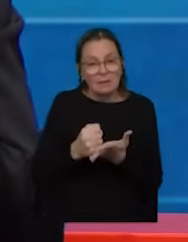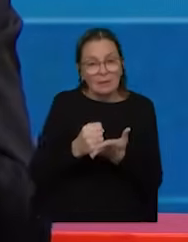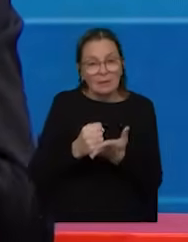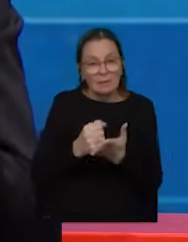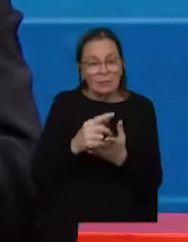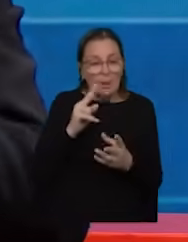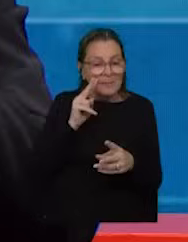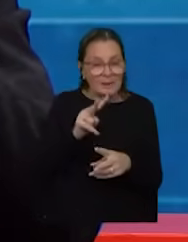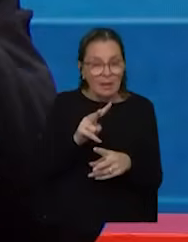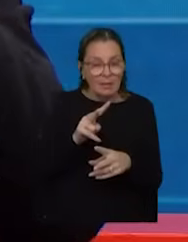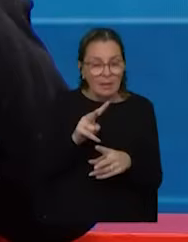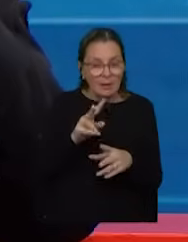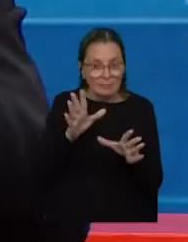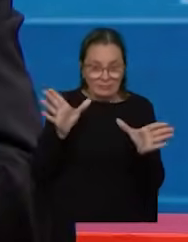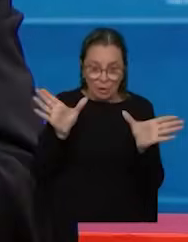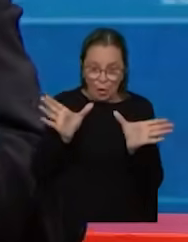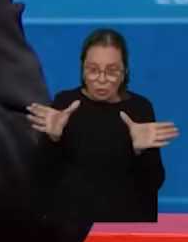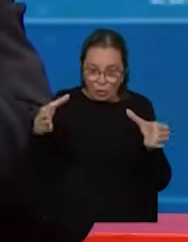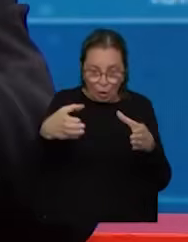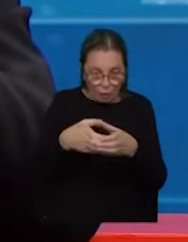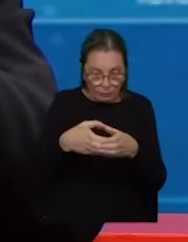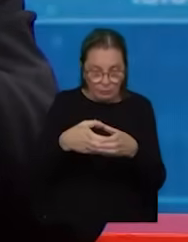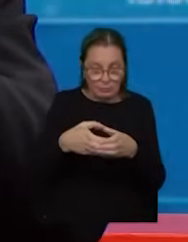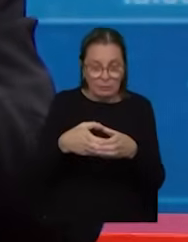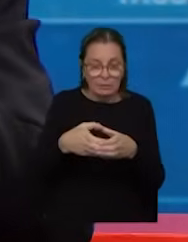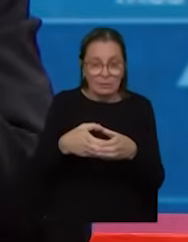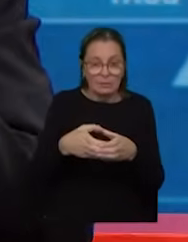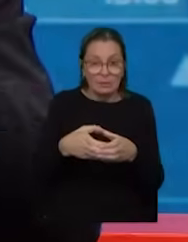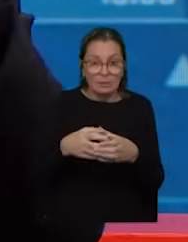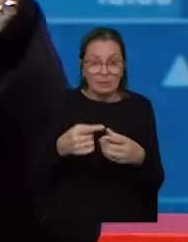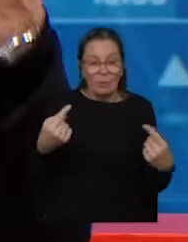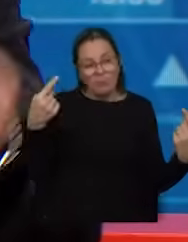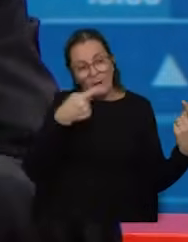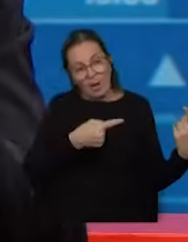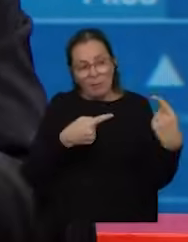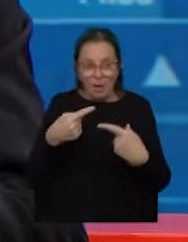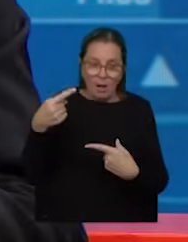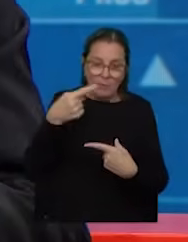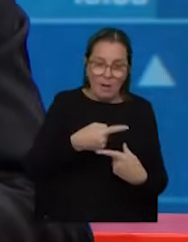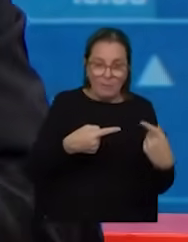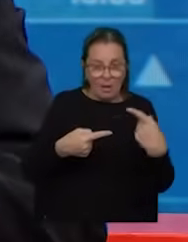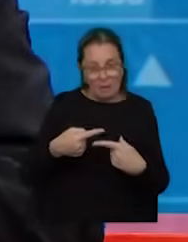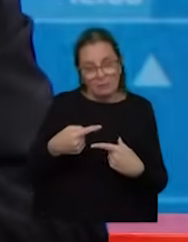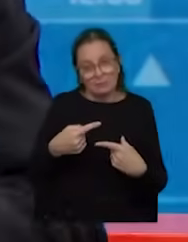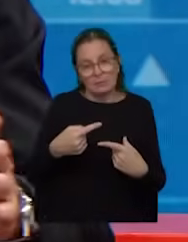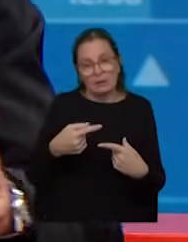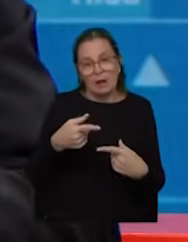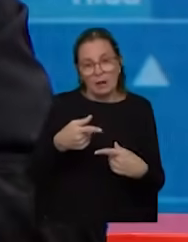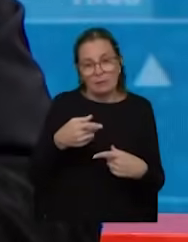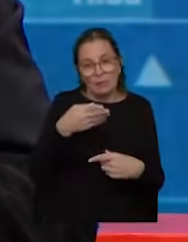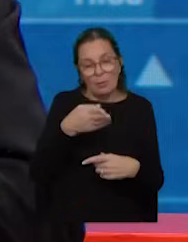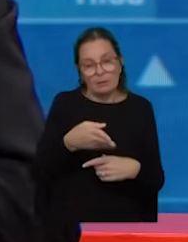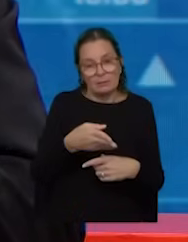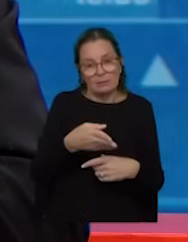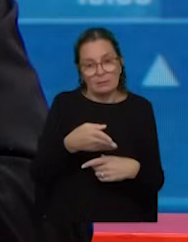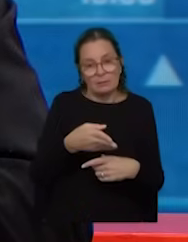una mirada global sin preconcepto sin politiquería barata vamos a ir